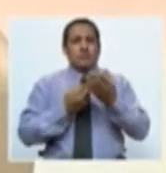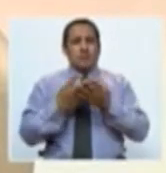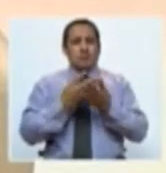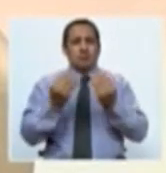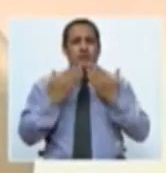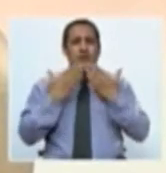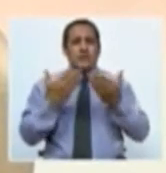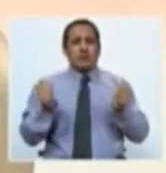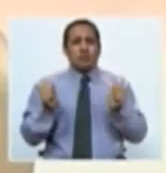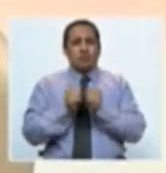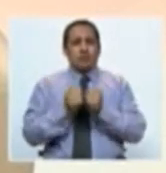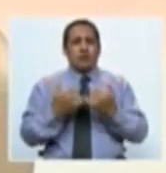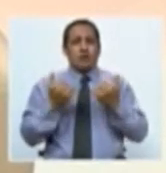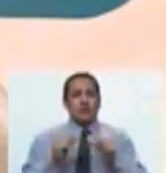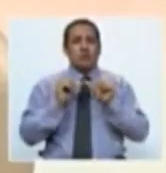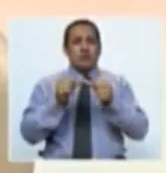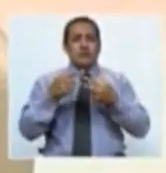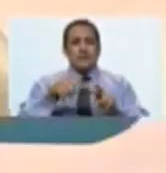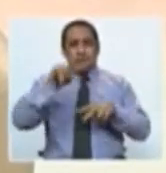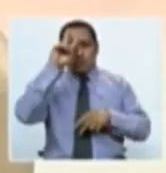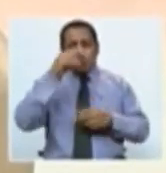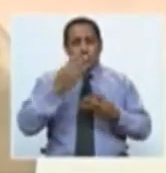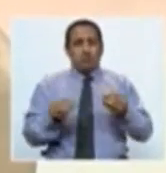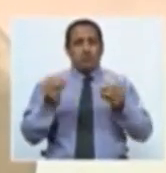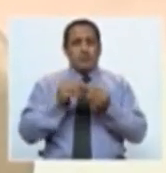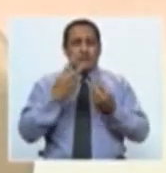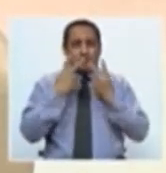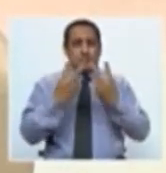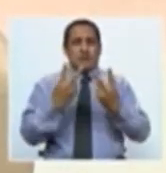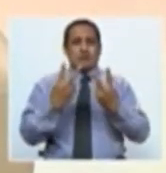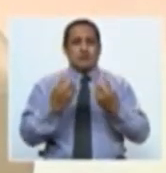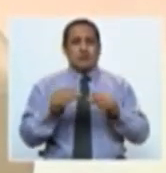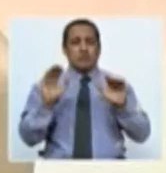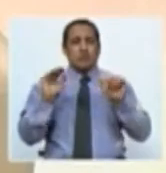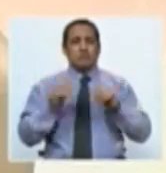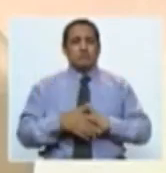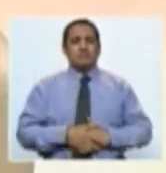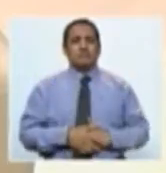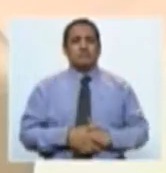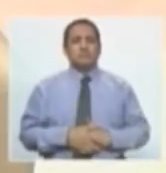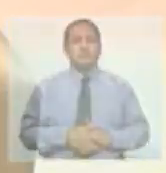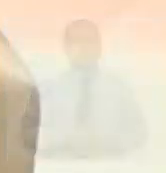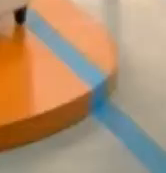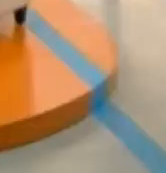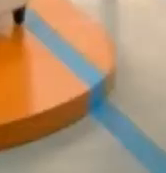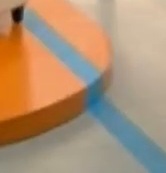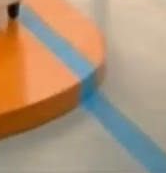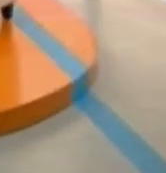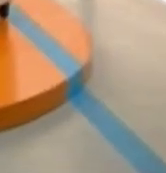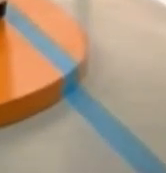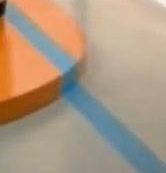redes sociales. Muchísimas gracias por haber estado con nosotros. Continúe en TV Perú, mucho más que ver. Chao, chao.